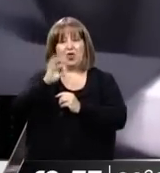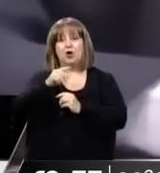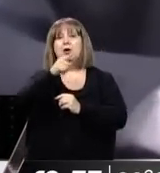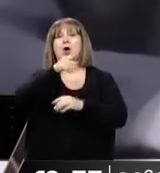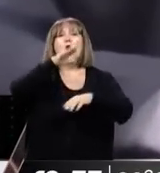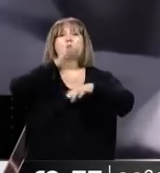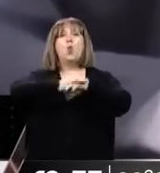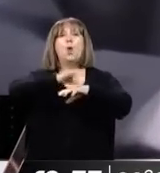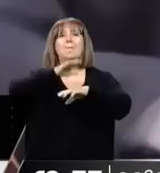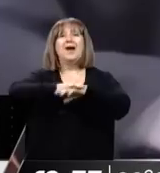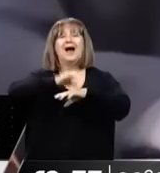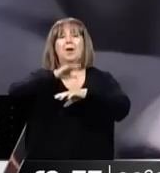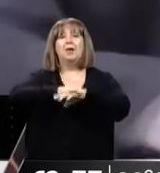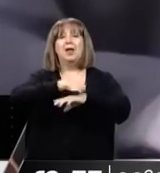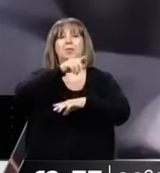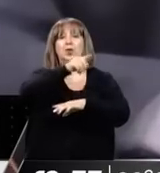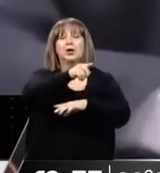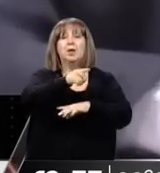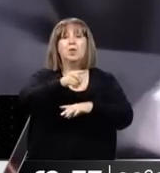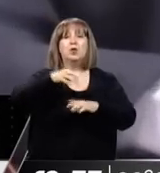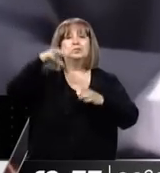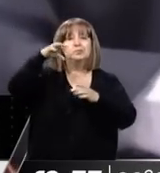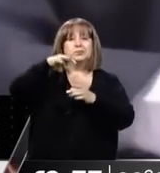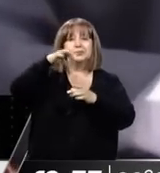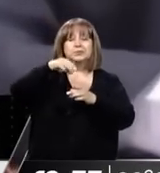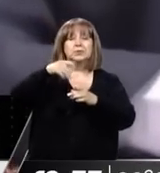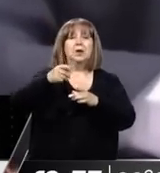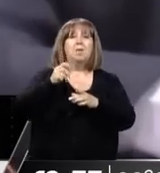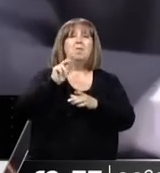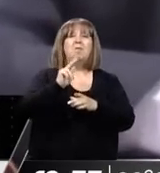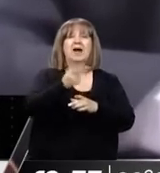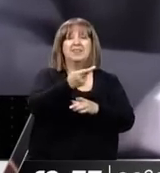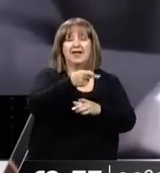culpable del delito de homicidio simple